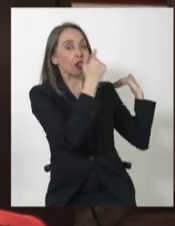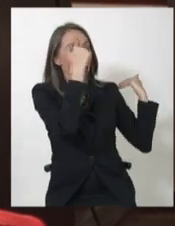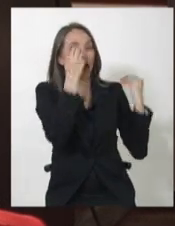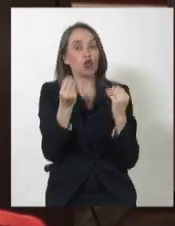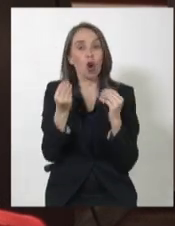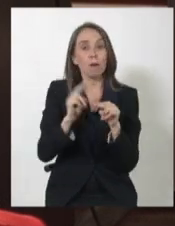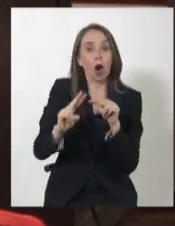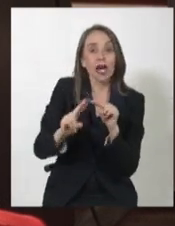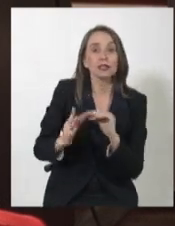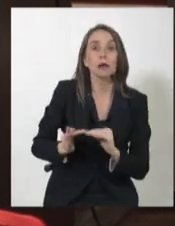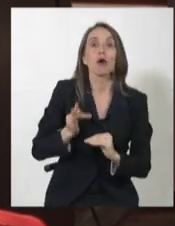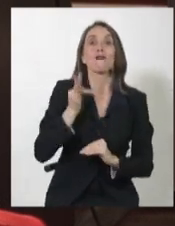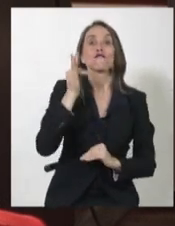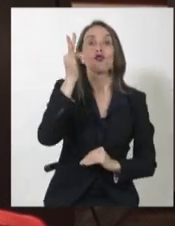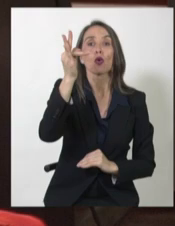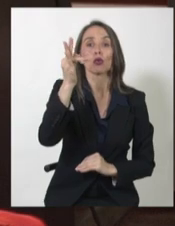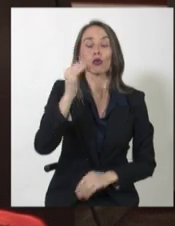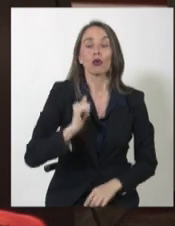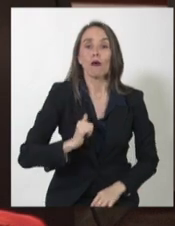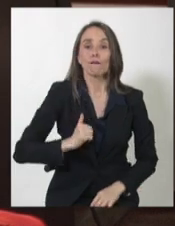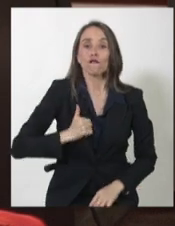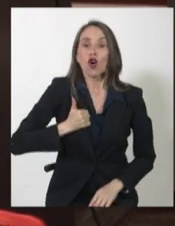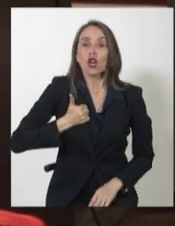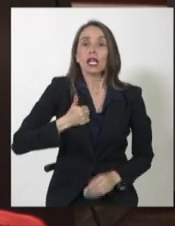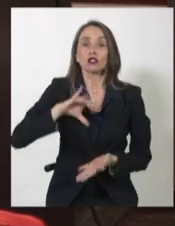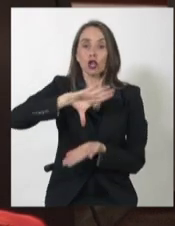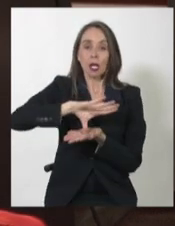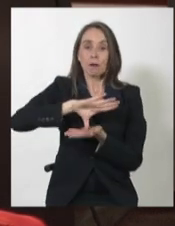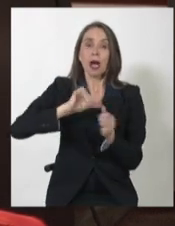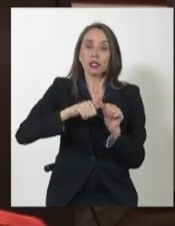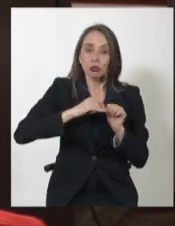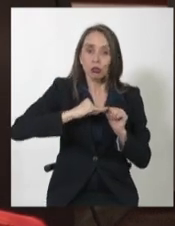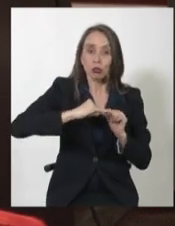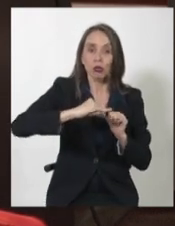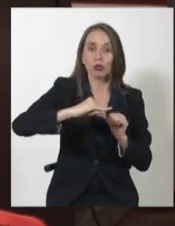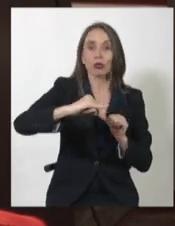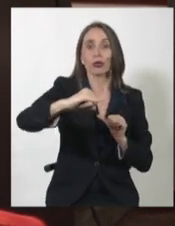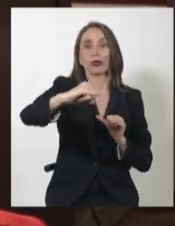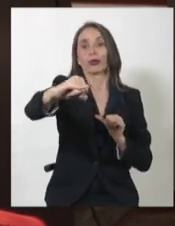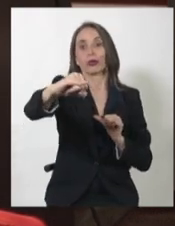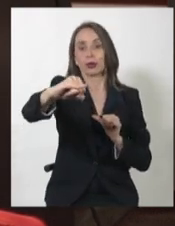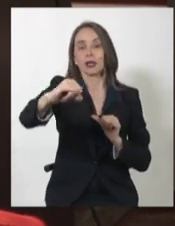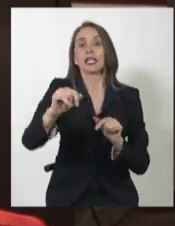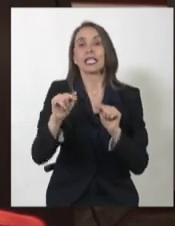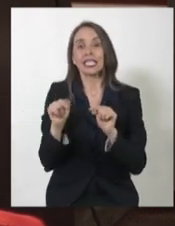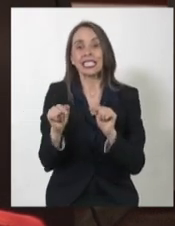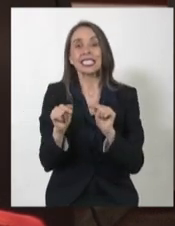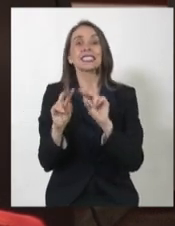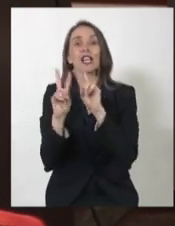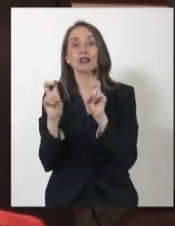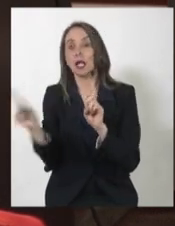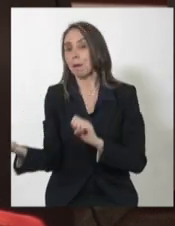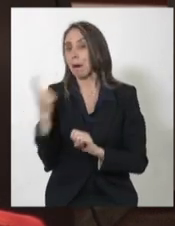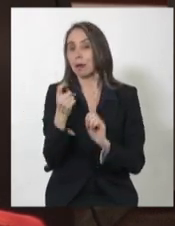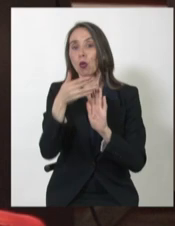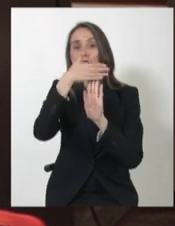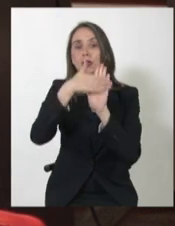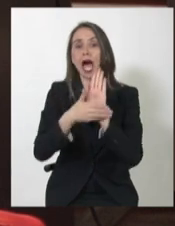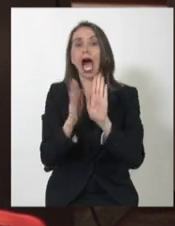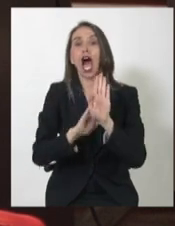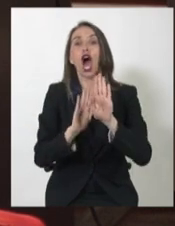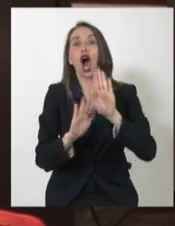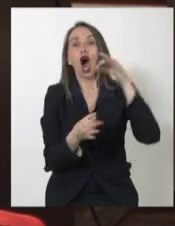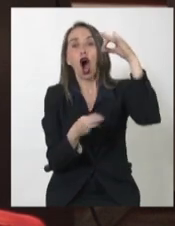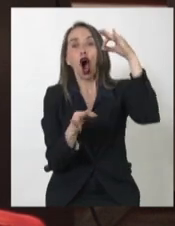al futuro con una vocación de estabilidad y de permanencia, ¿eh? Eso en cuanto a la hoja en blanco. Y lo otro, los quórum, ¿no?